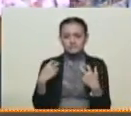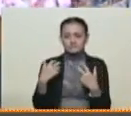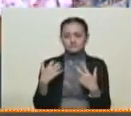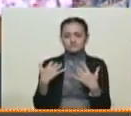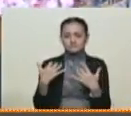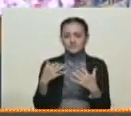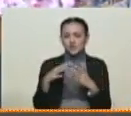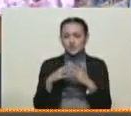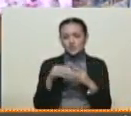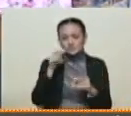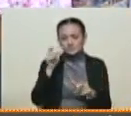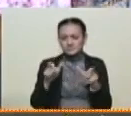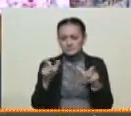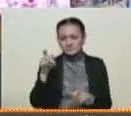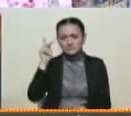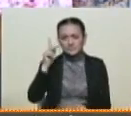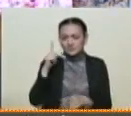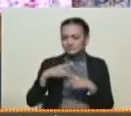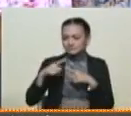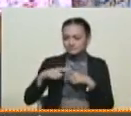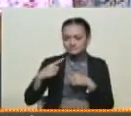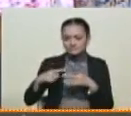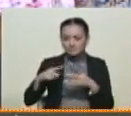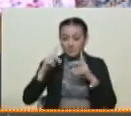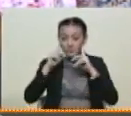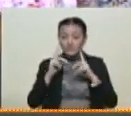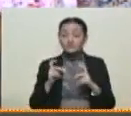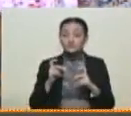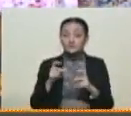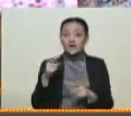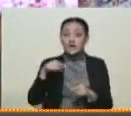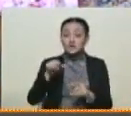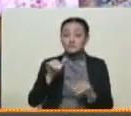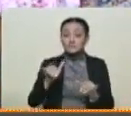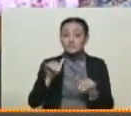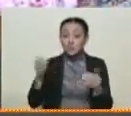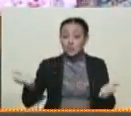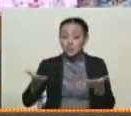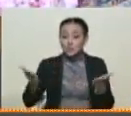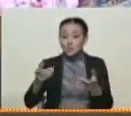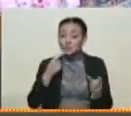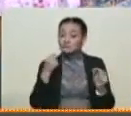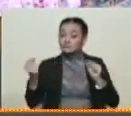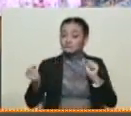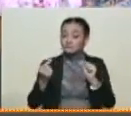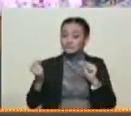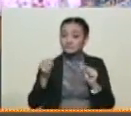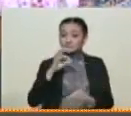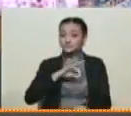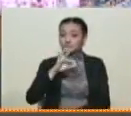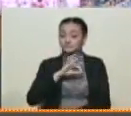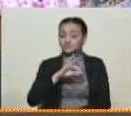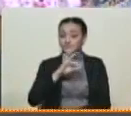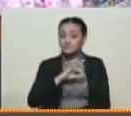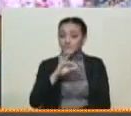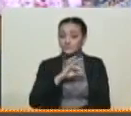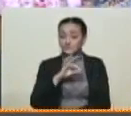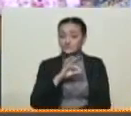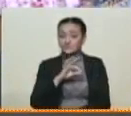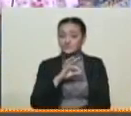los artistas, los profesores fueron protagonistas en promover ese diálogo social y en construir